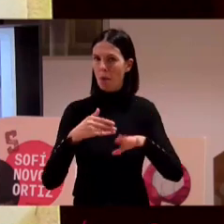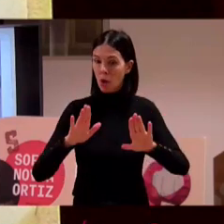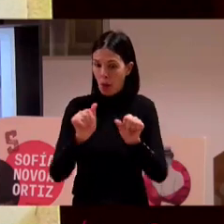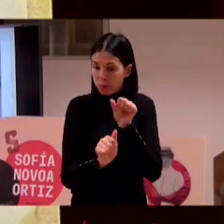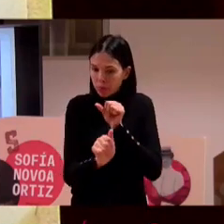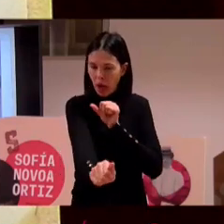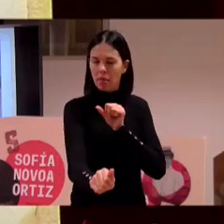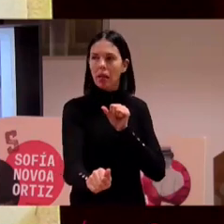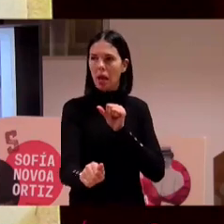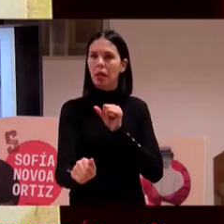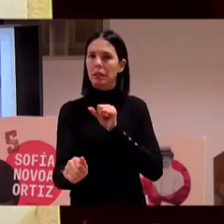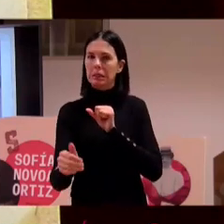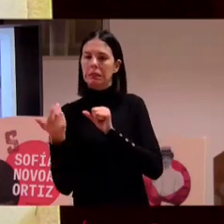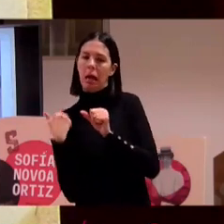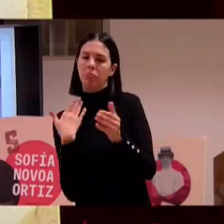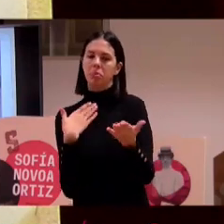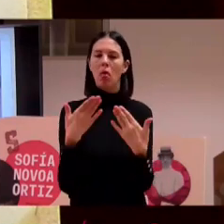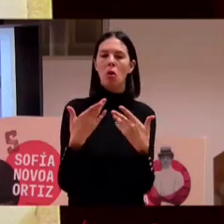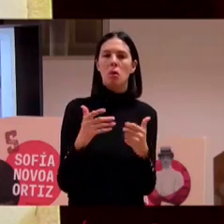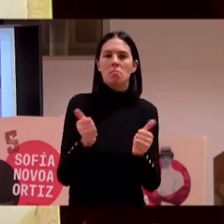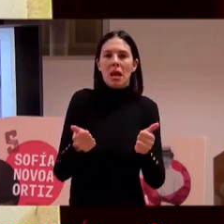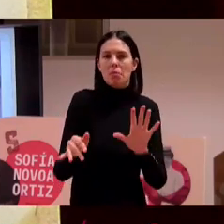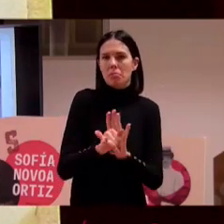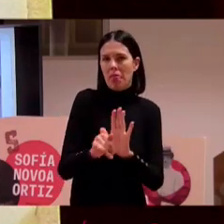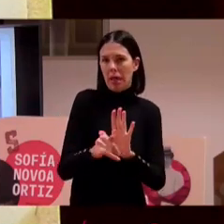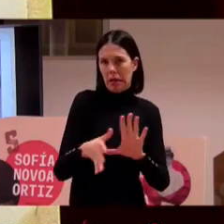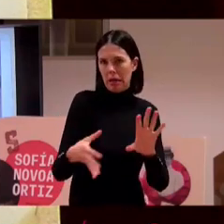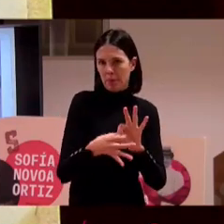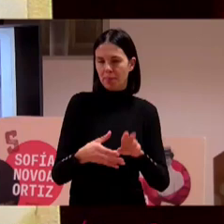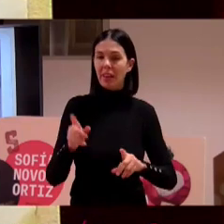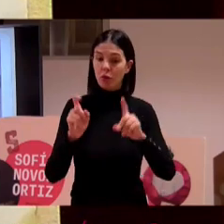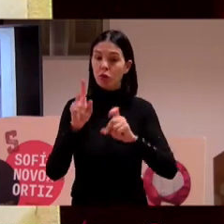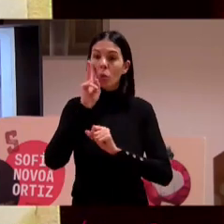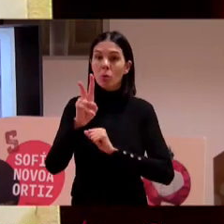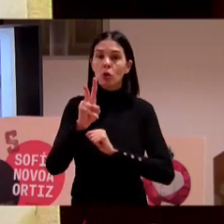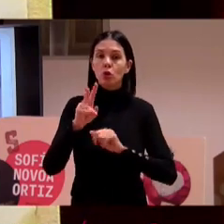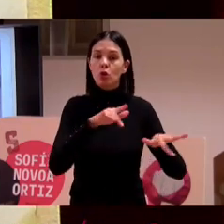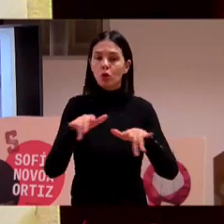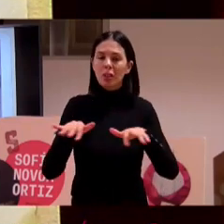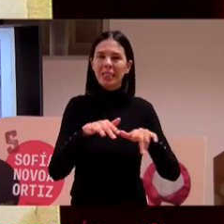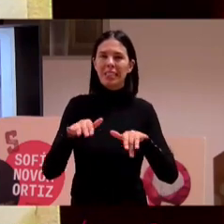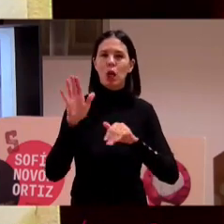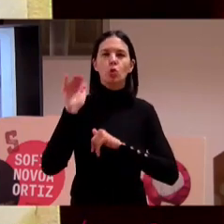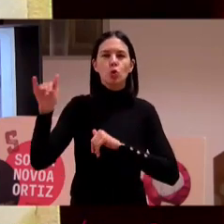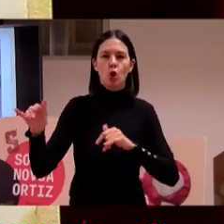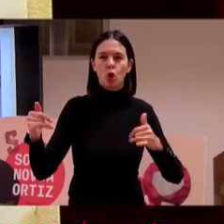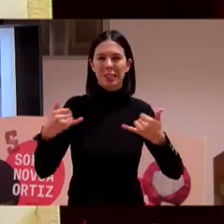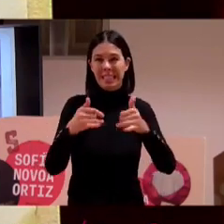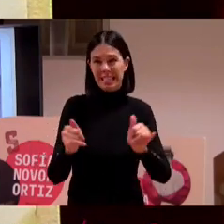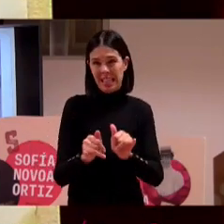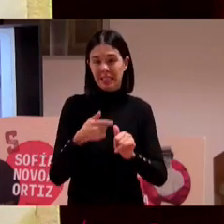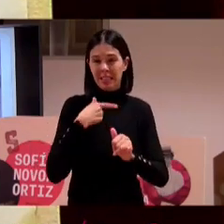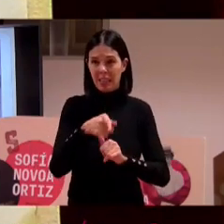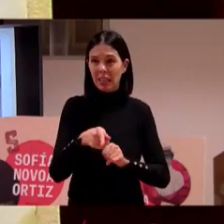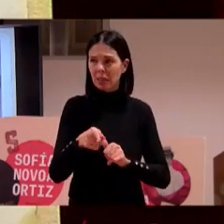entón está esa relación. Na foto encontramos a Sofía nunha excursión a Illas Cíes, con parte da familia Arenal